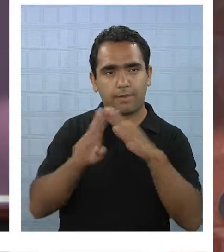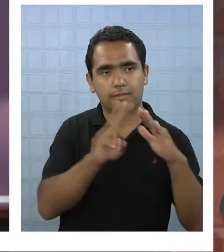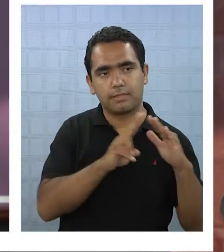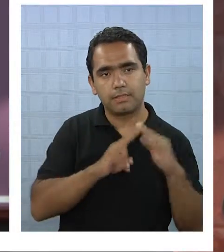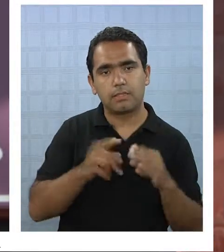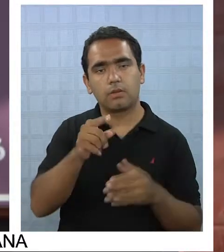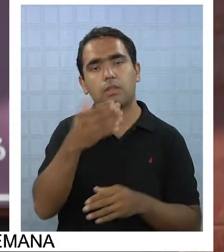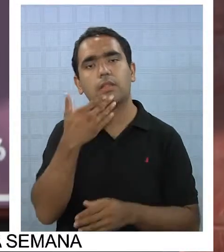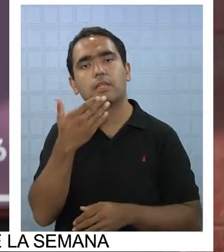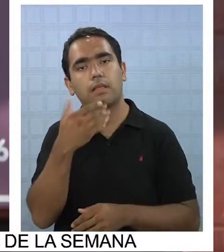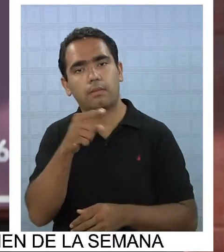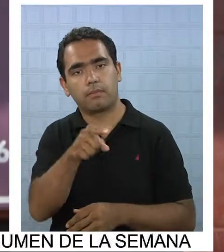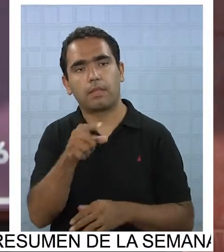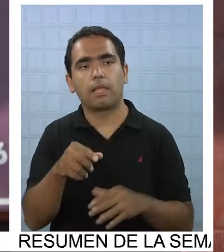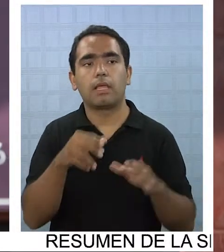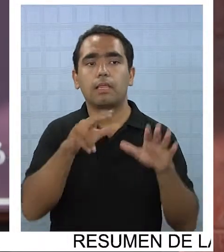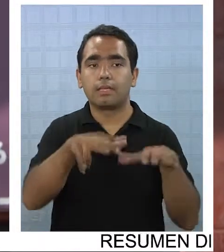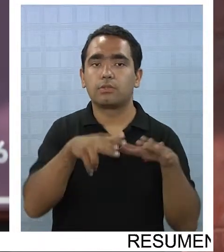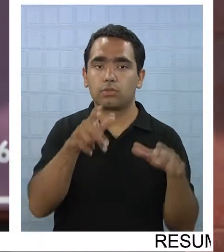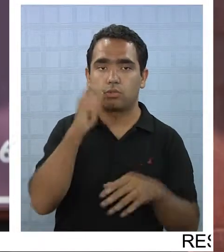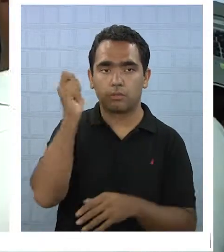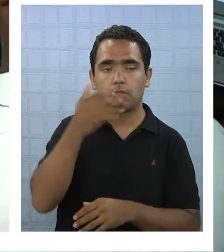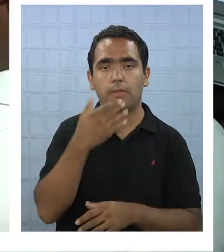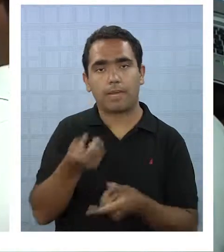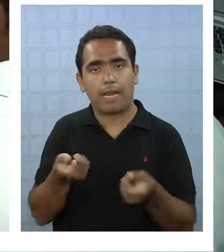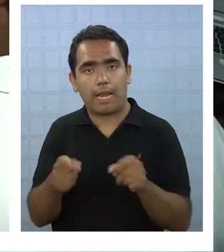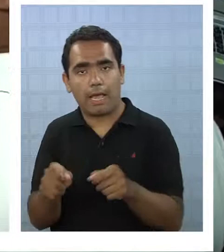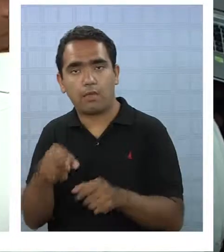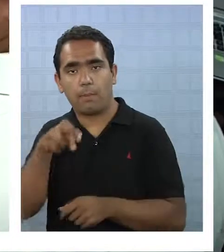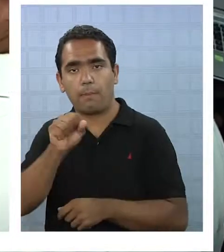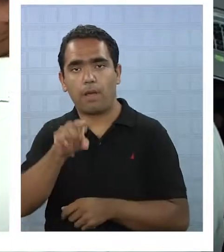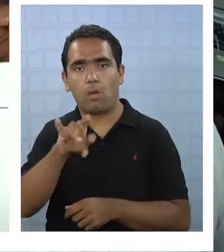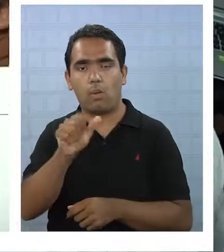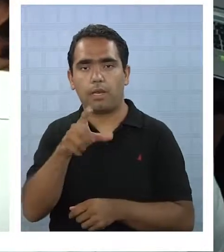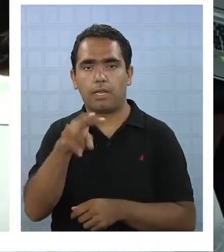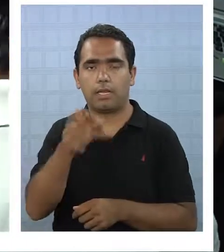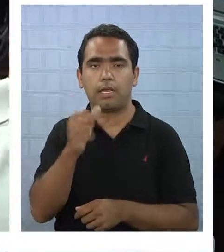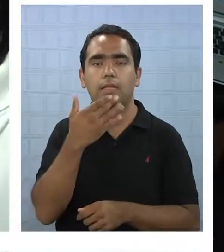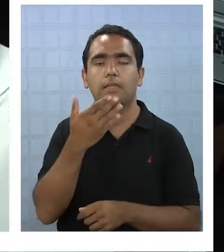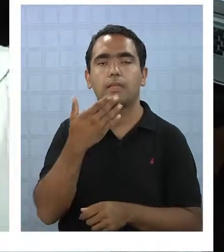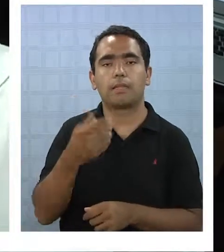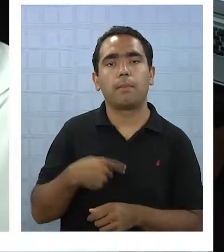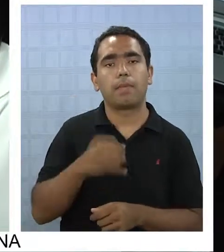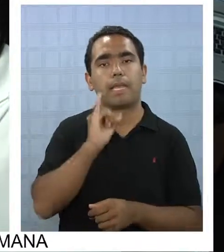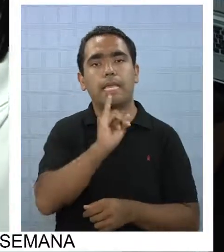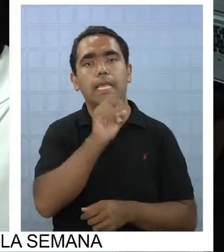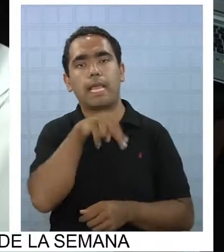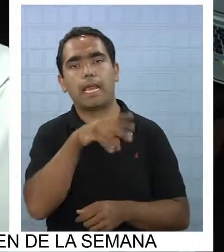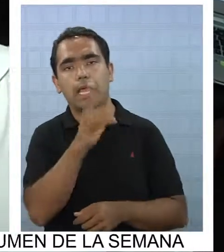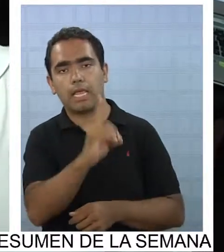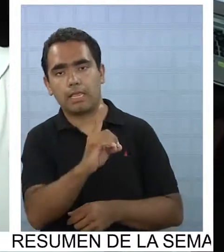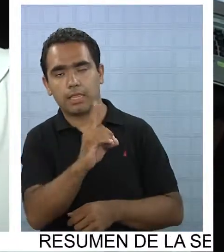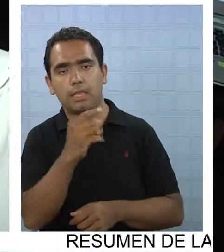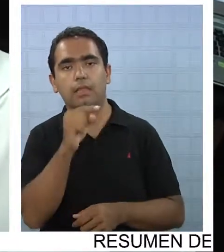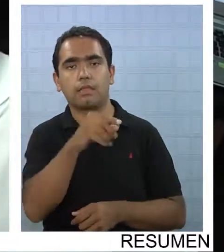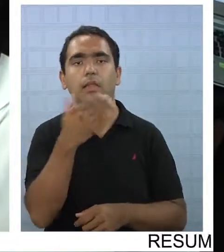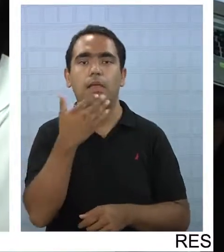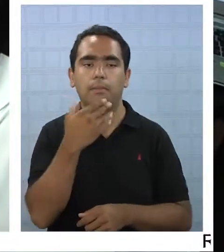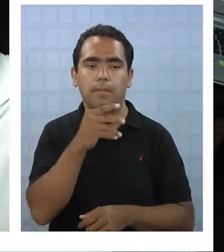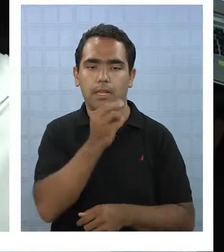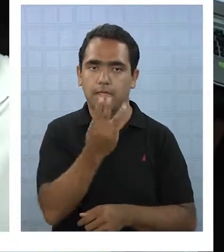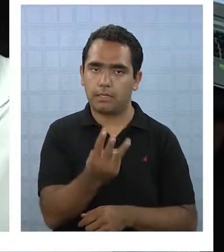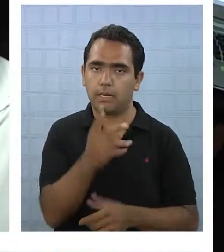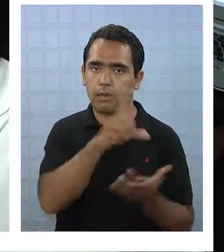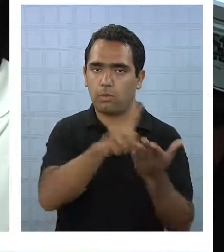en bulnes y 18 de septiembre radio paulina y en el centro de alto rendimiento del inede en avenida santiago polanco